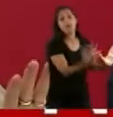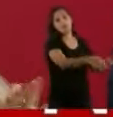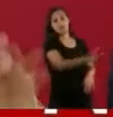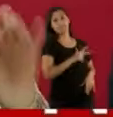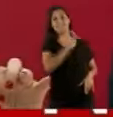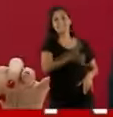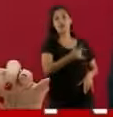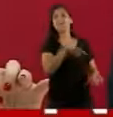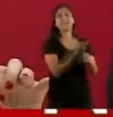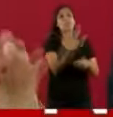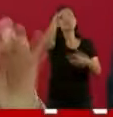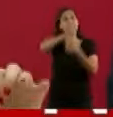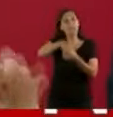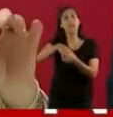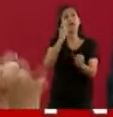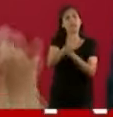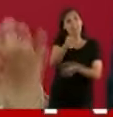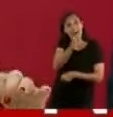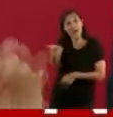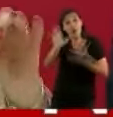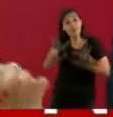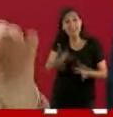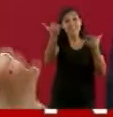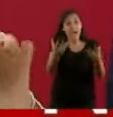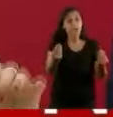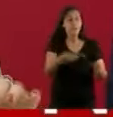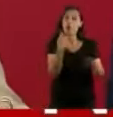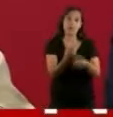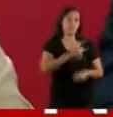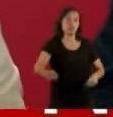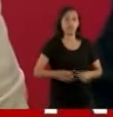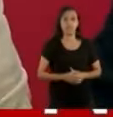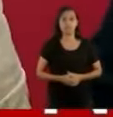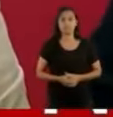puede ser parte de esta guerra sin cuartel que estamos llevando adelante.